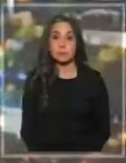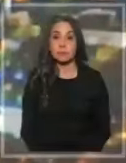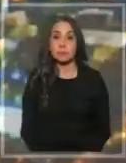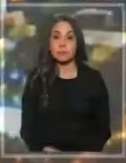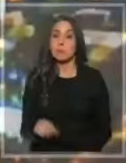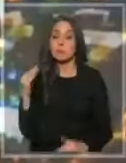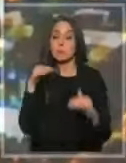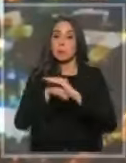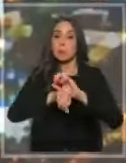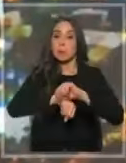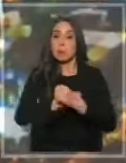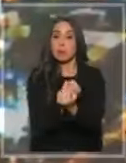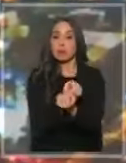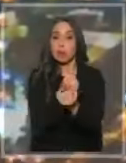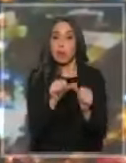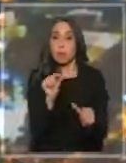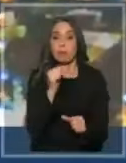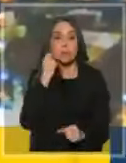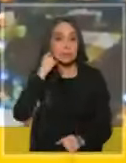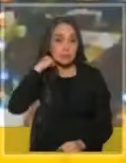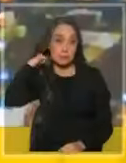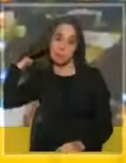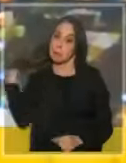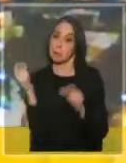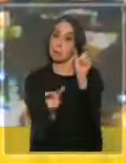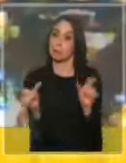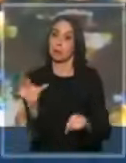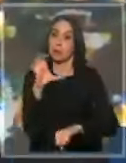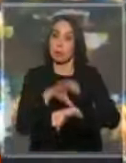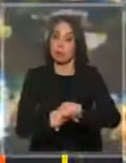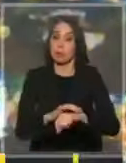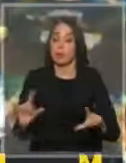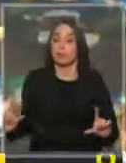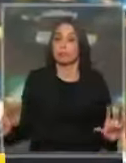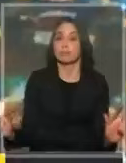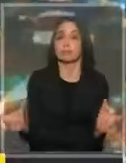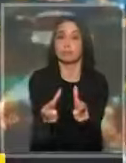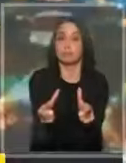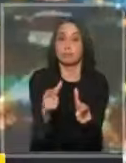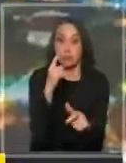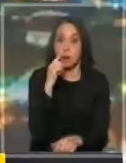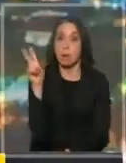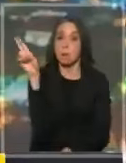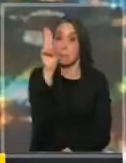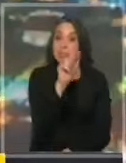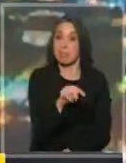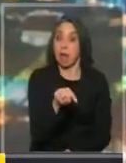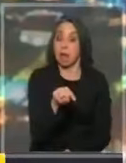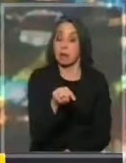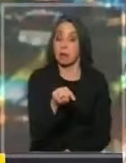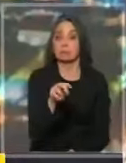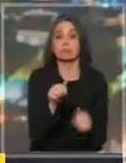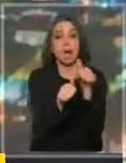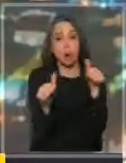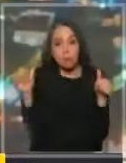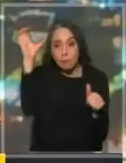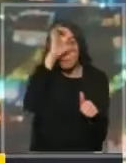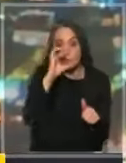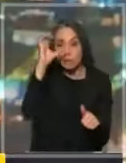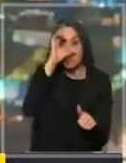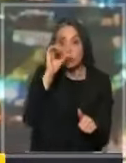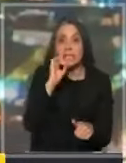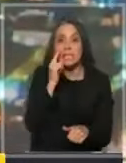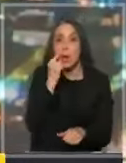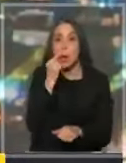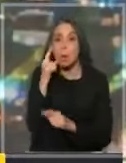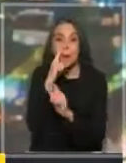Y en prisión preventiva quedaron todos los detenidos tras este gran operativo en la comuna de La Pintana, aunque las autoridades todavía buscan al tipo más